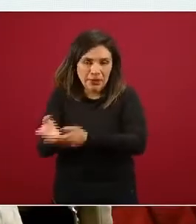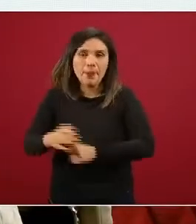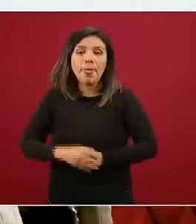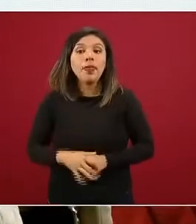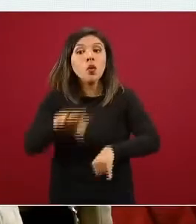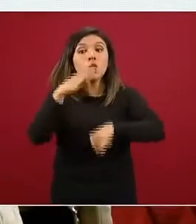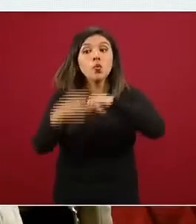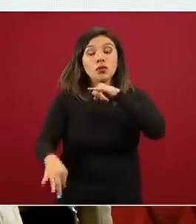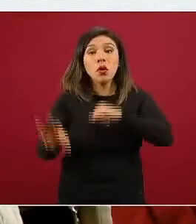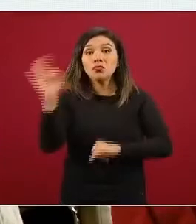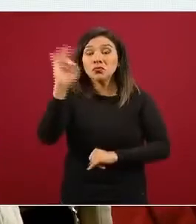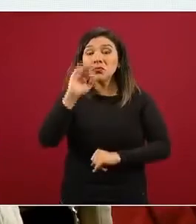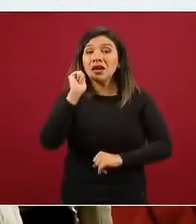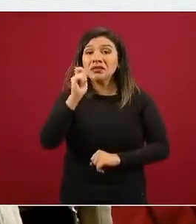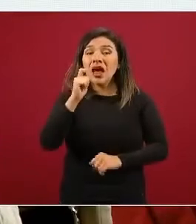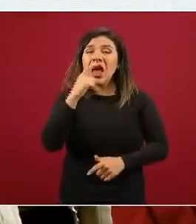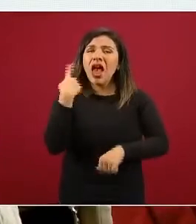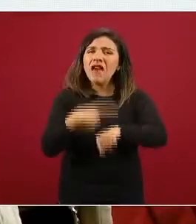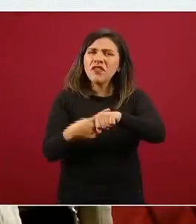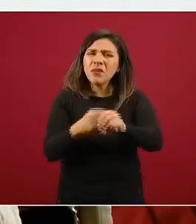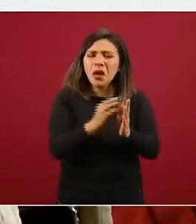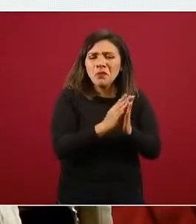Finalmente, cuando tenemos una epidemia lenta,